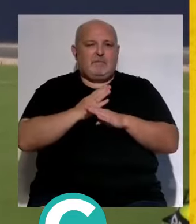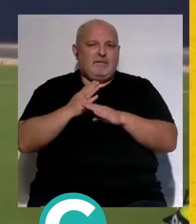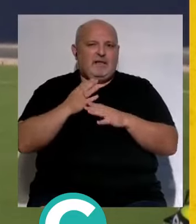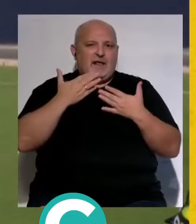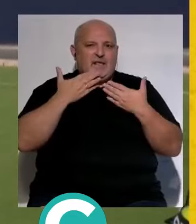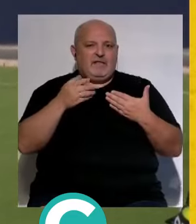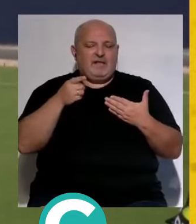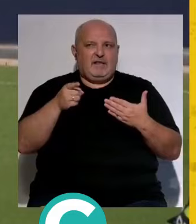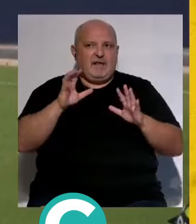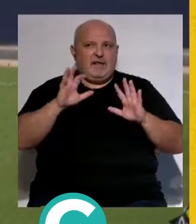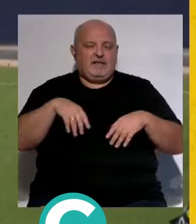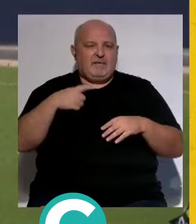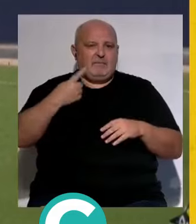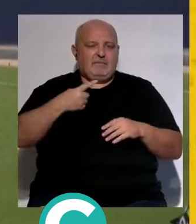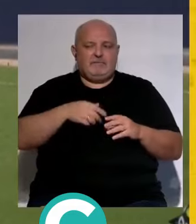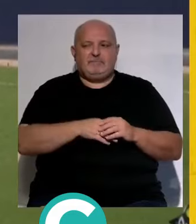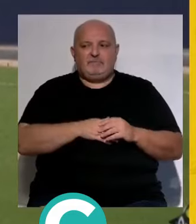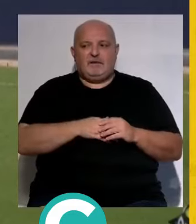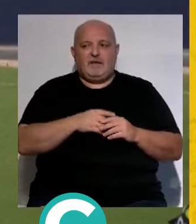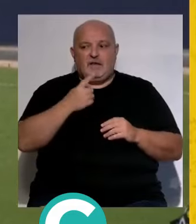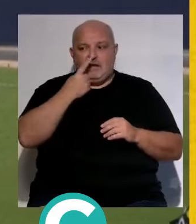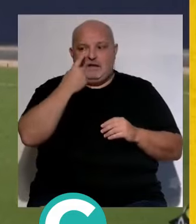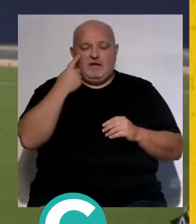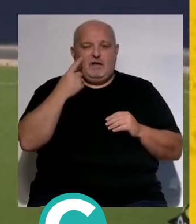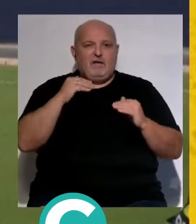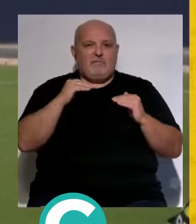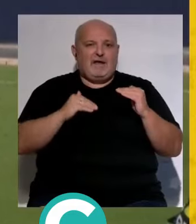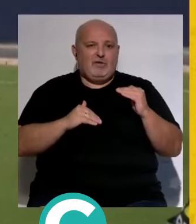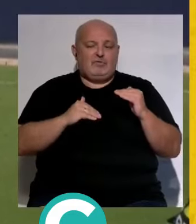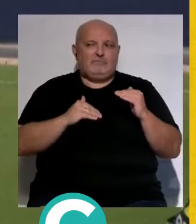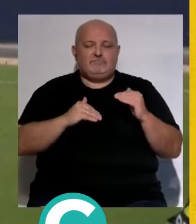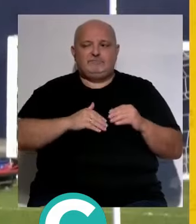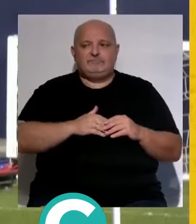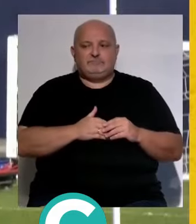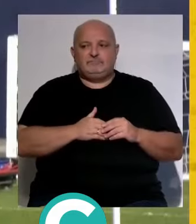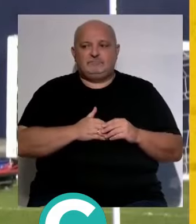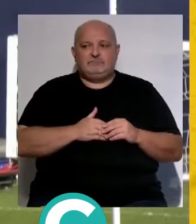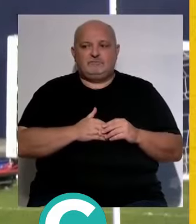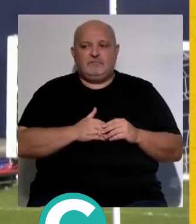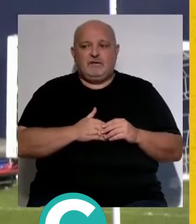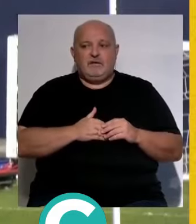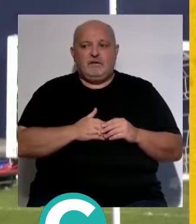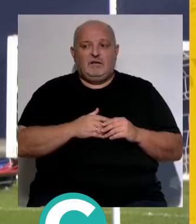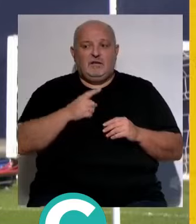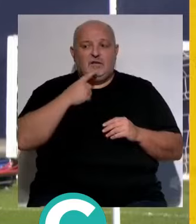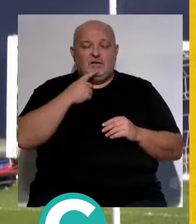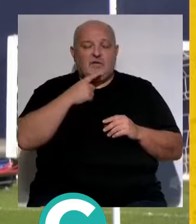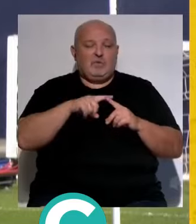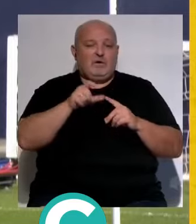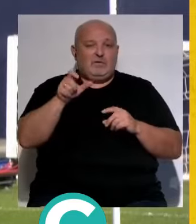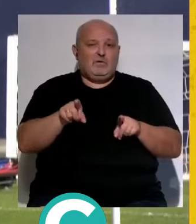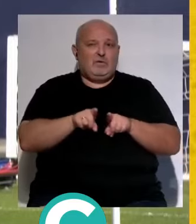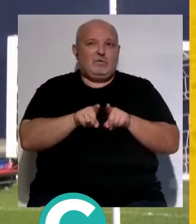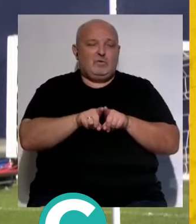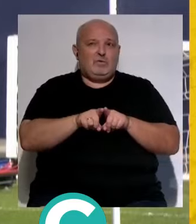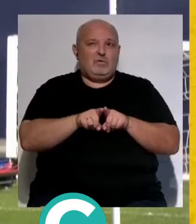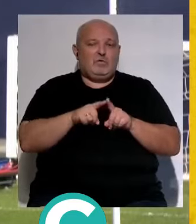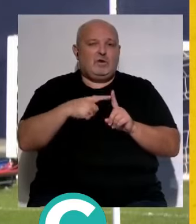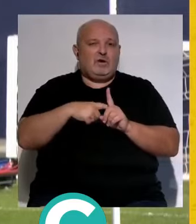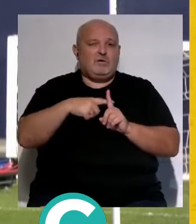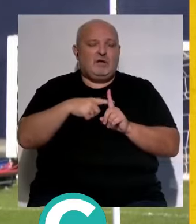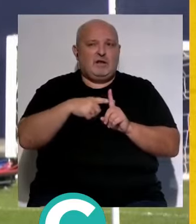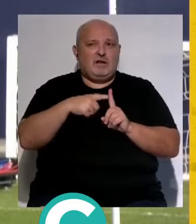tenido el Cádiz en primera división, ¿no? El año pasado quizás bajó, pero es que decir un futbolista que haya tenido nivel